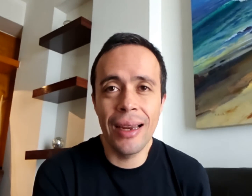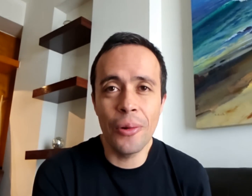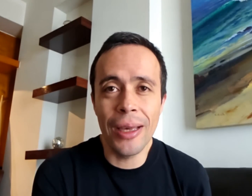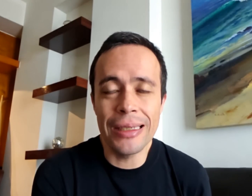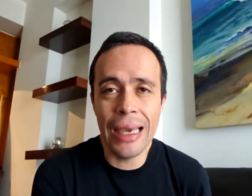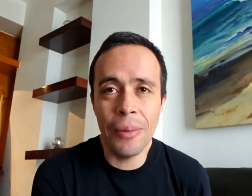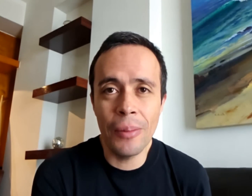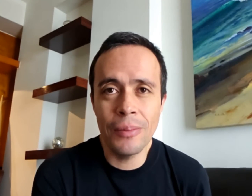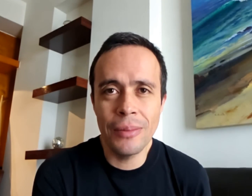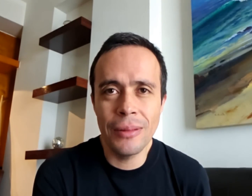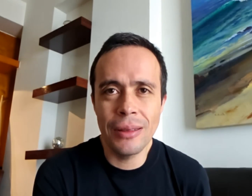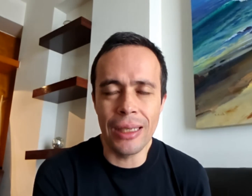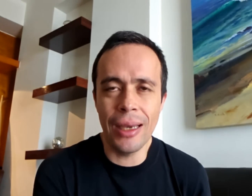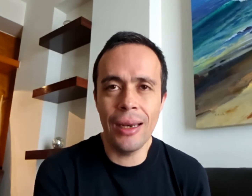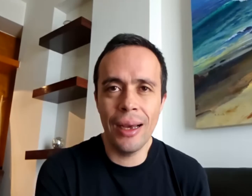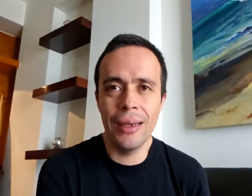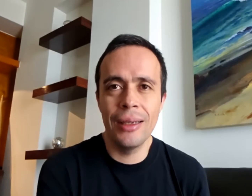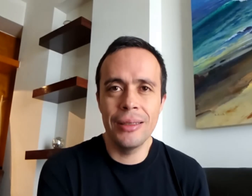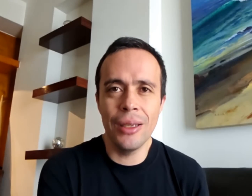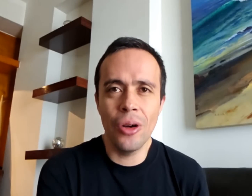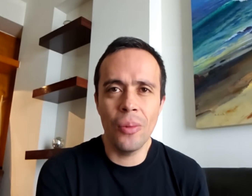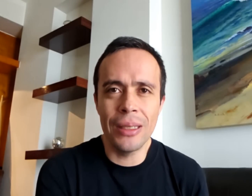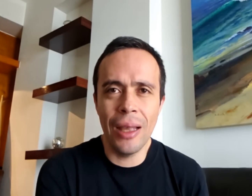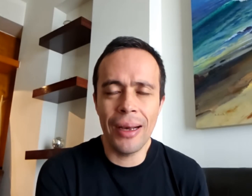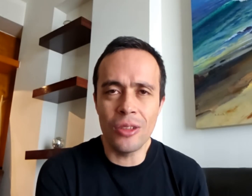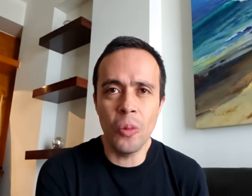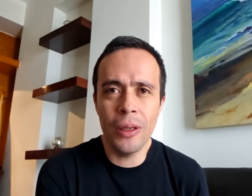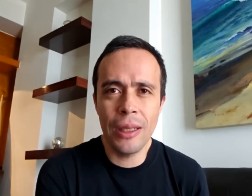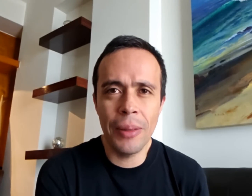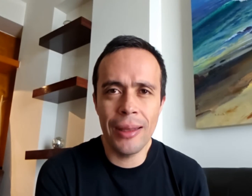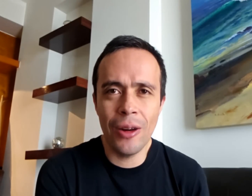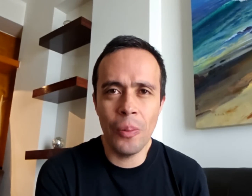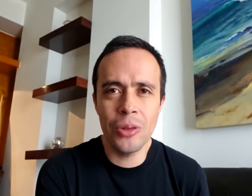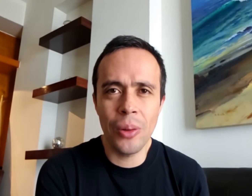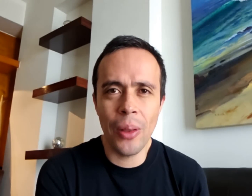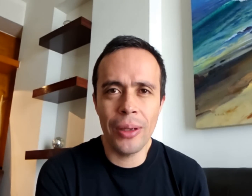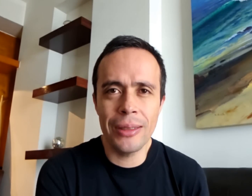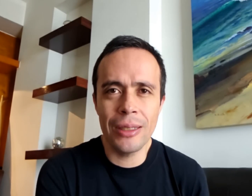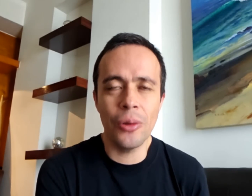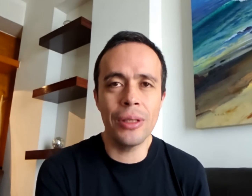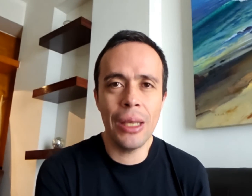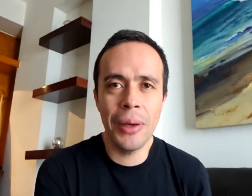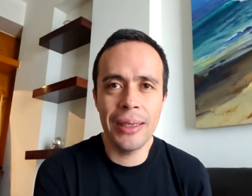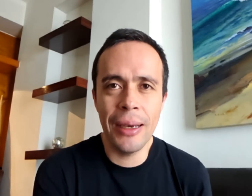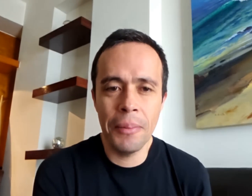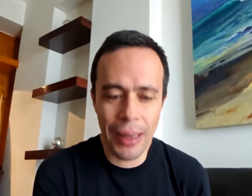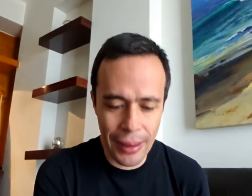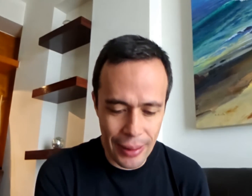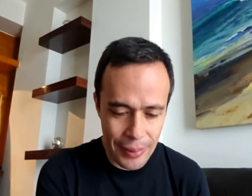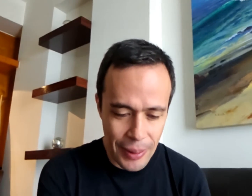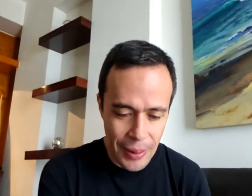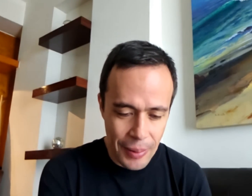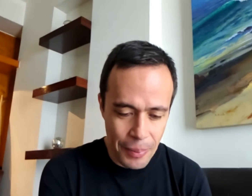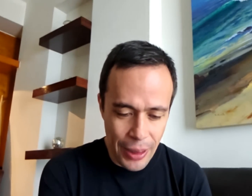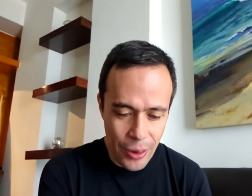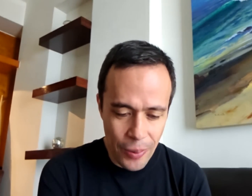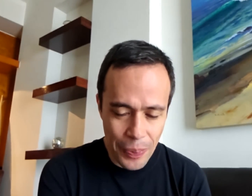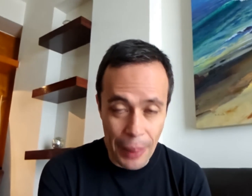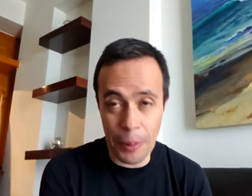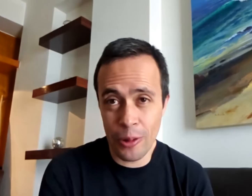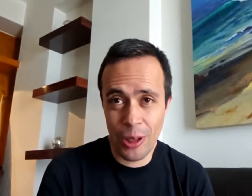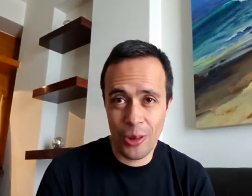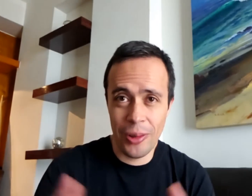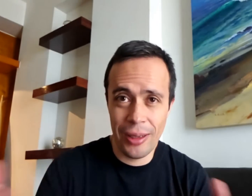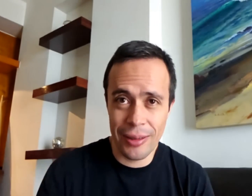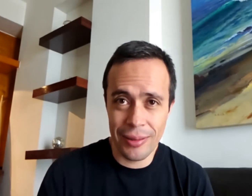presidenta Claudia Sheinbaum. Señala Ciro Gómez Leiva que supuestamente López Obrador está escondido allá en Palenque.